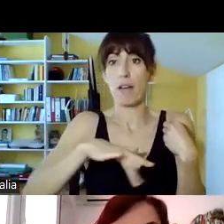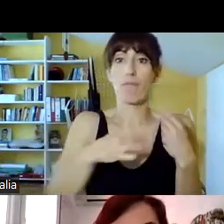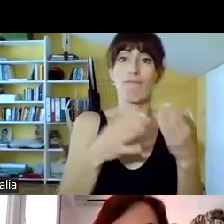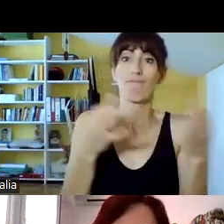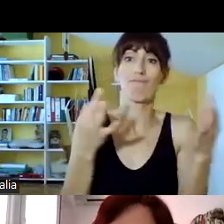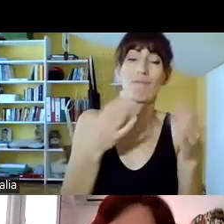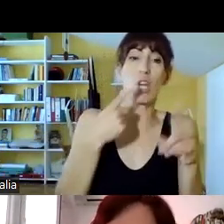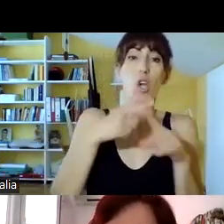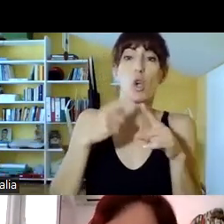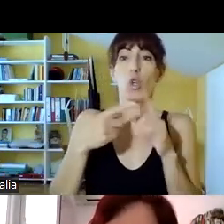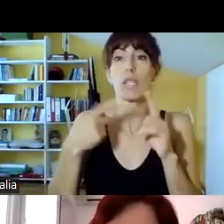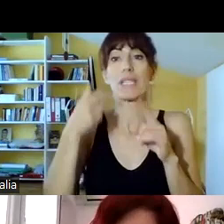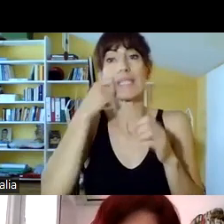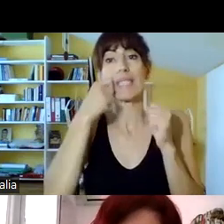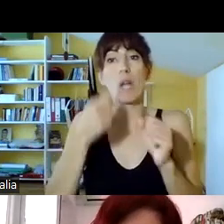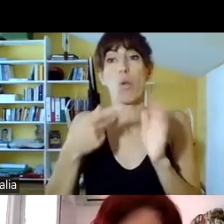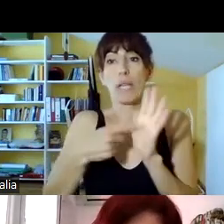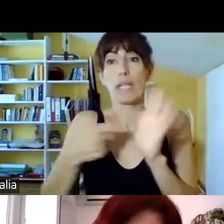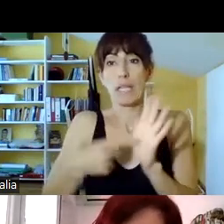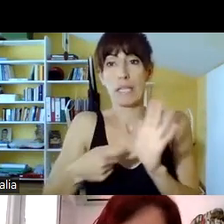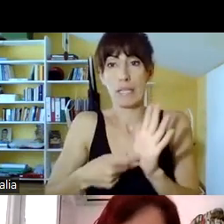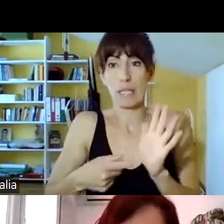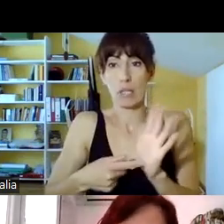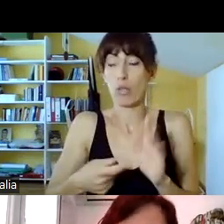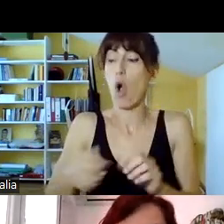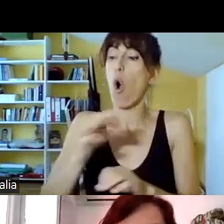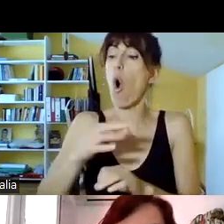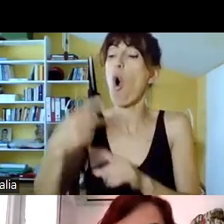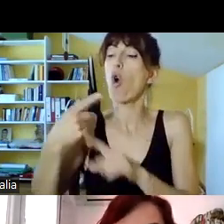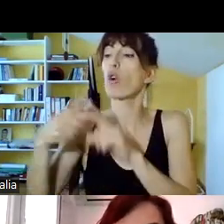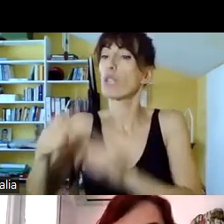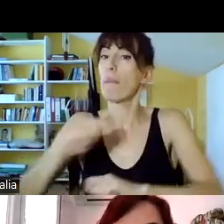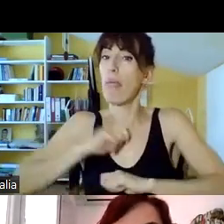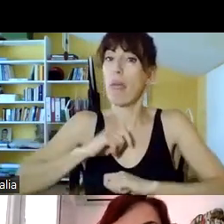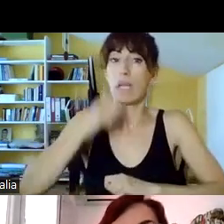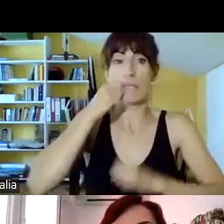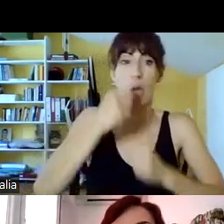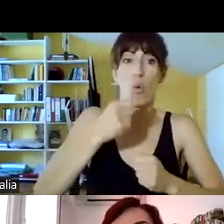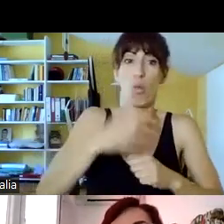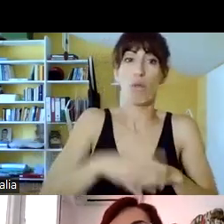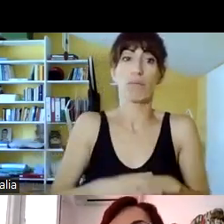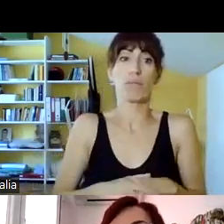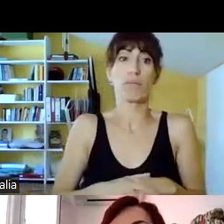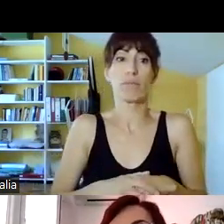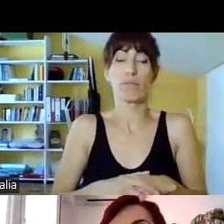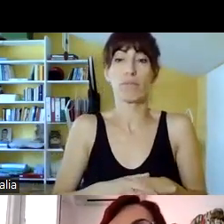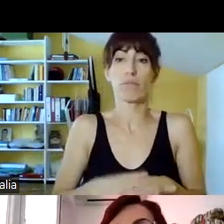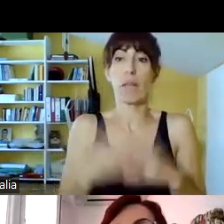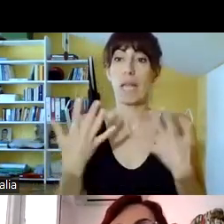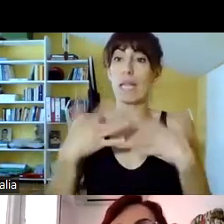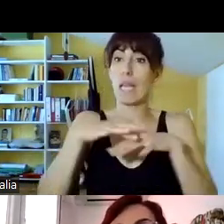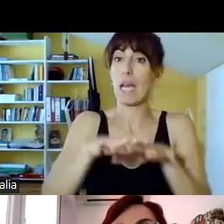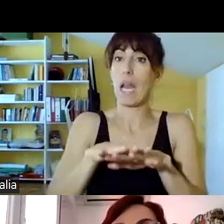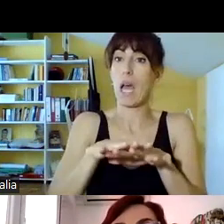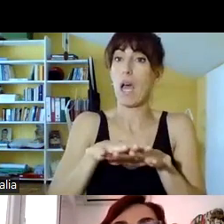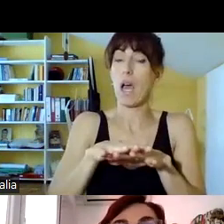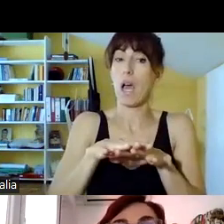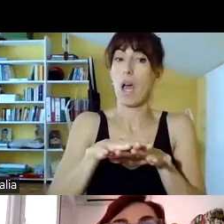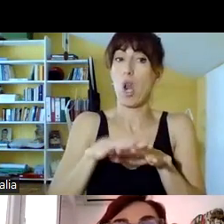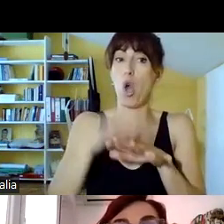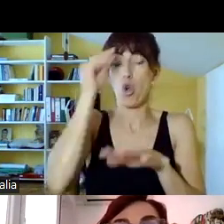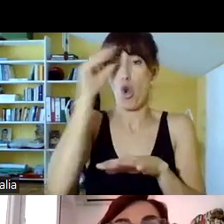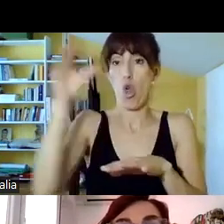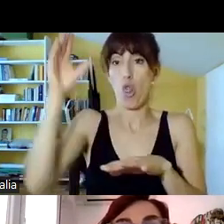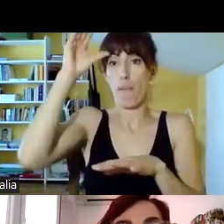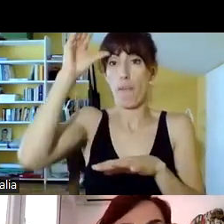restan salud, conocer qué cosas aportan salud, ¿no? Los mapeos de activos, con integrar ese conocimiento